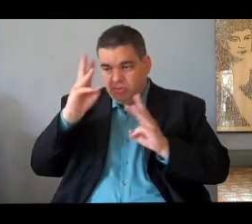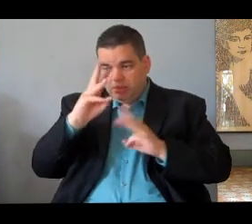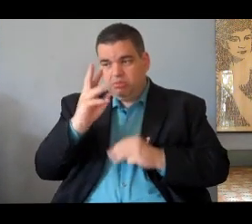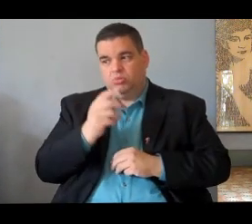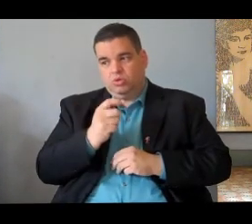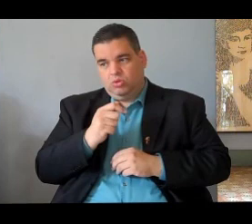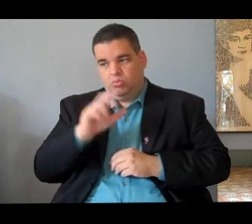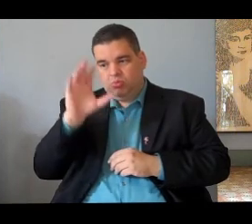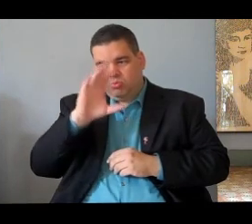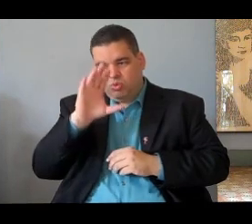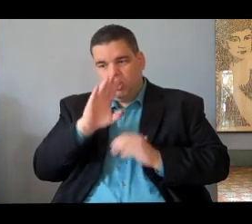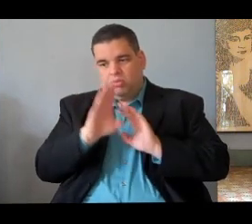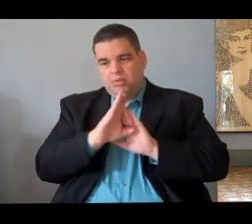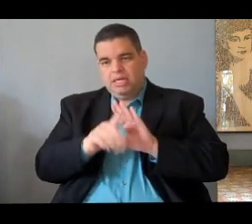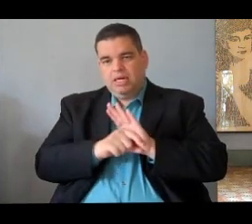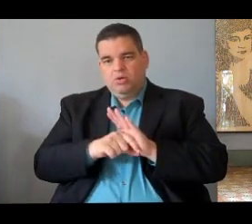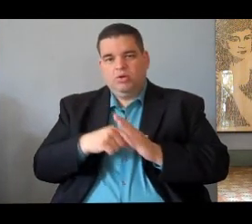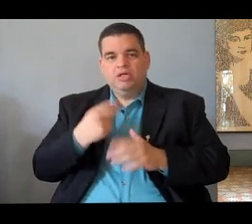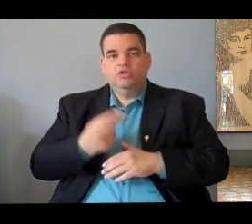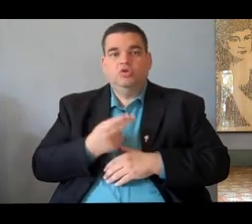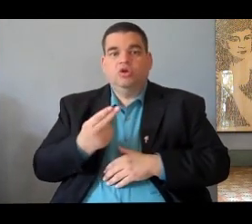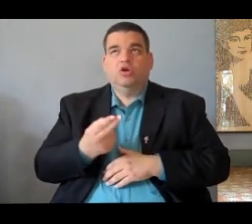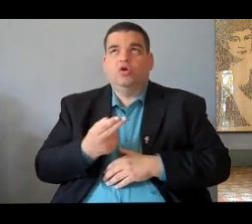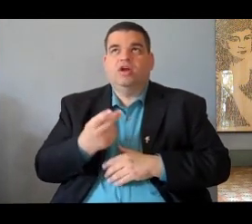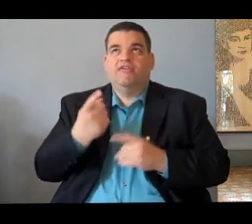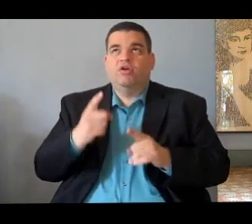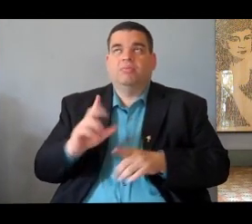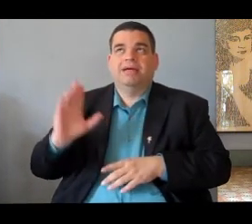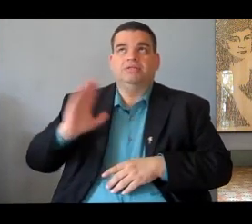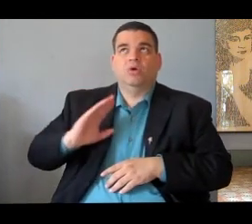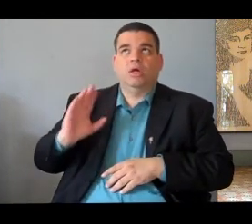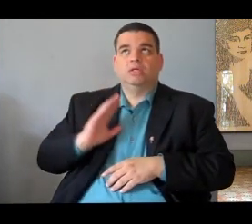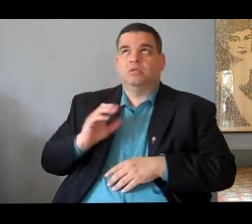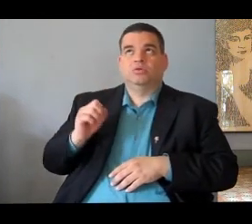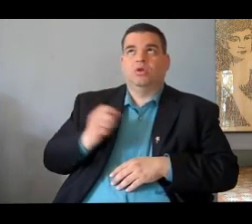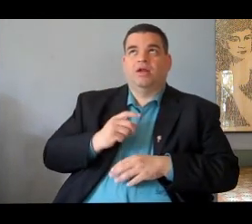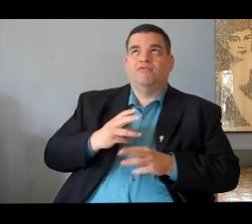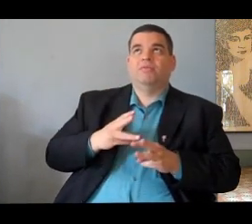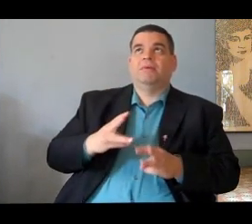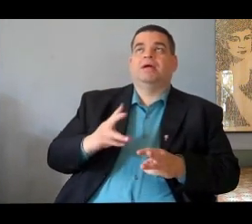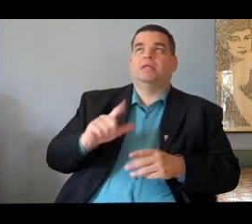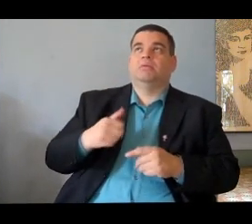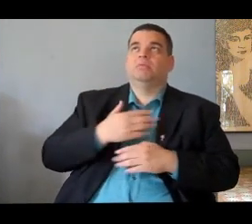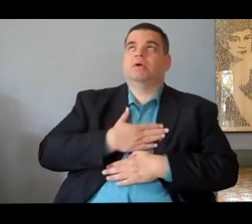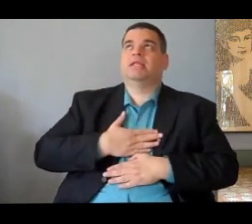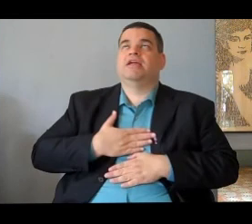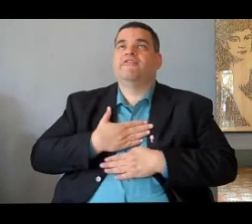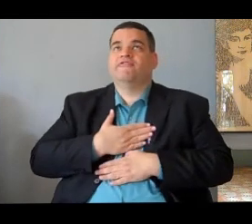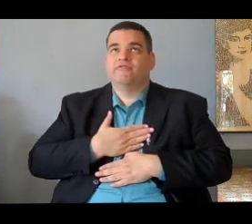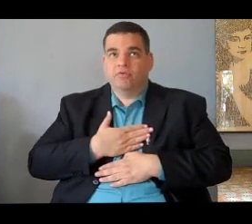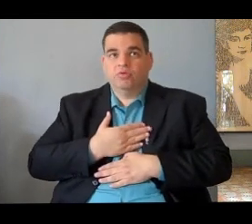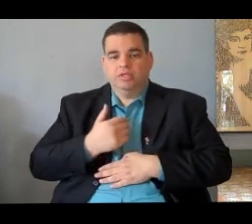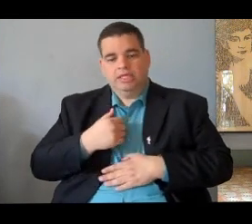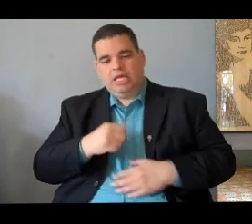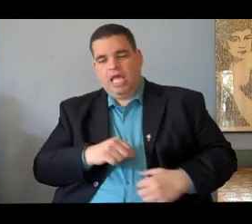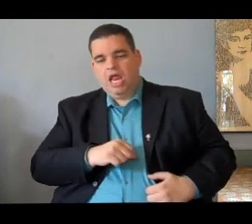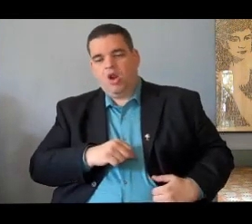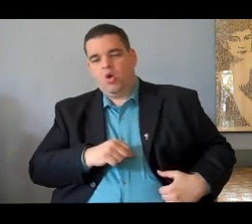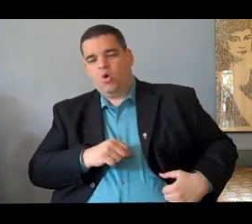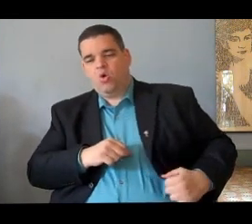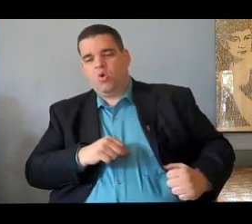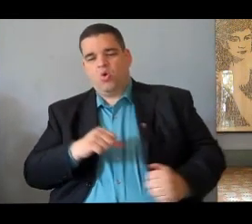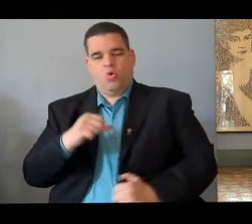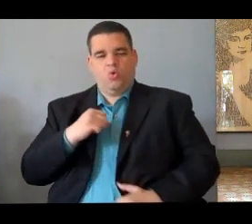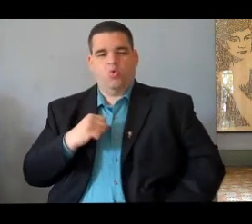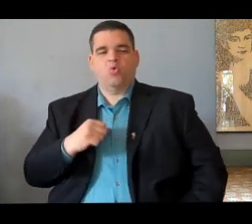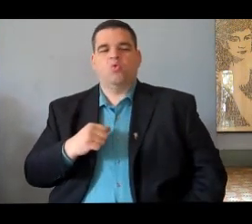por buscar un trasfondo histórico de dónde usted viene en todos los sentidos y disfrute y adquiera el orgullo, ¿no?, de